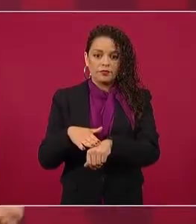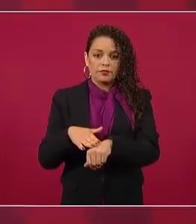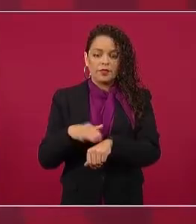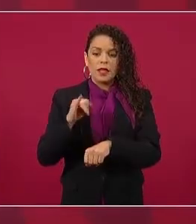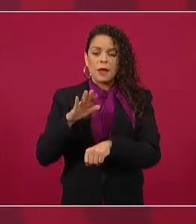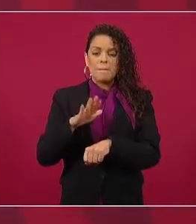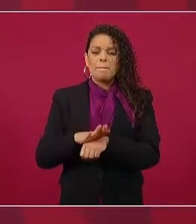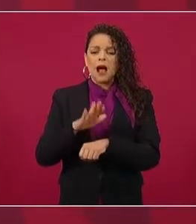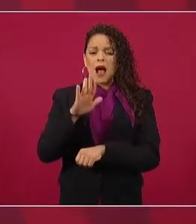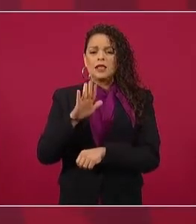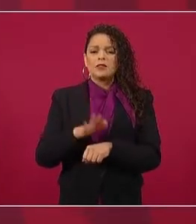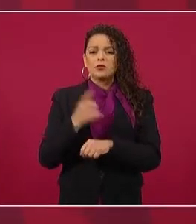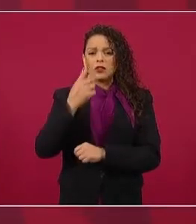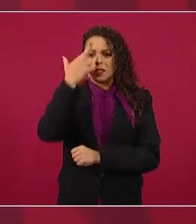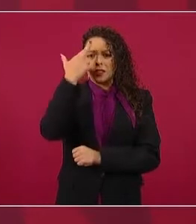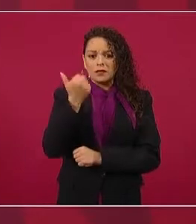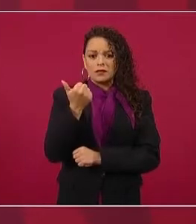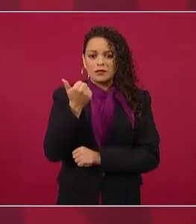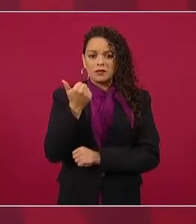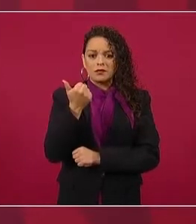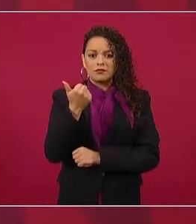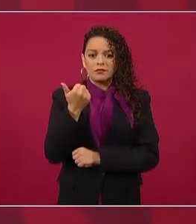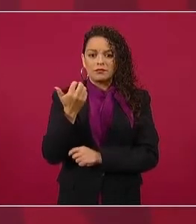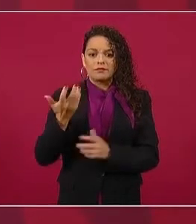sobre todo por lo de la veda